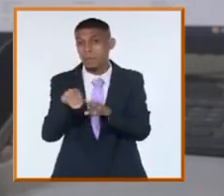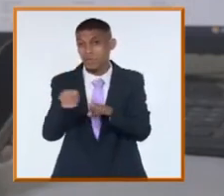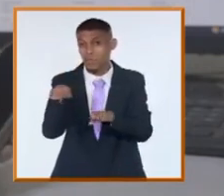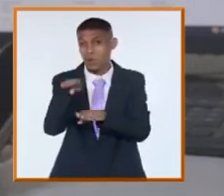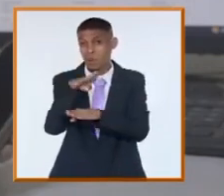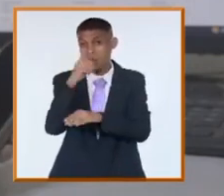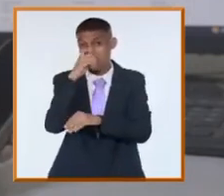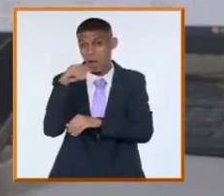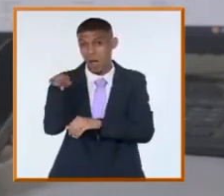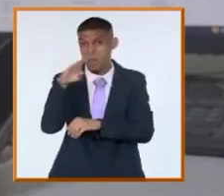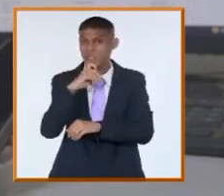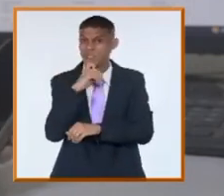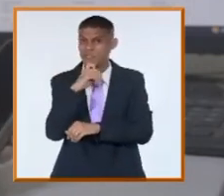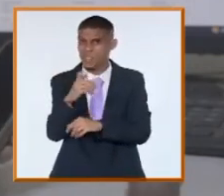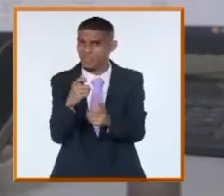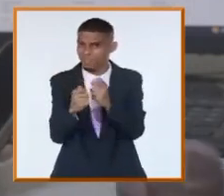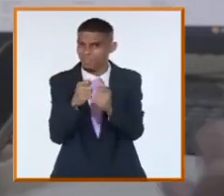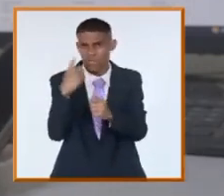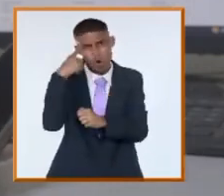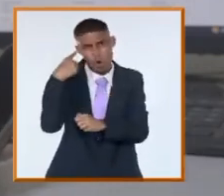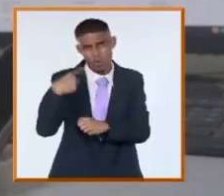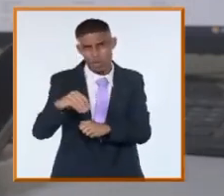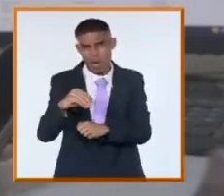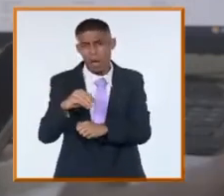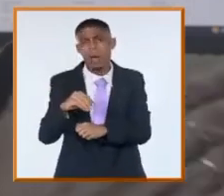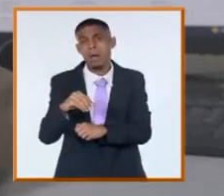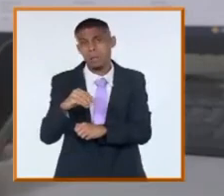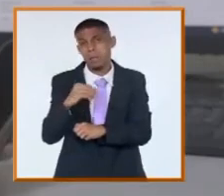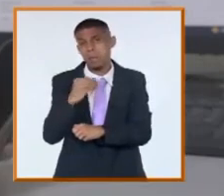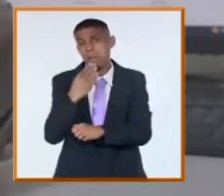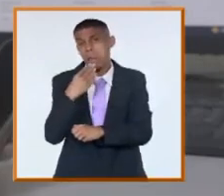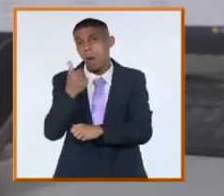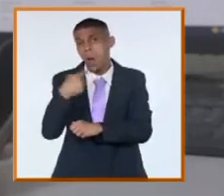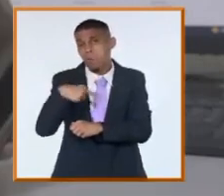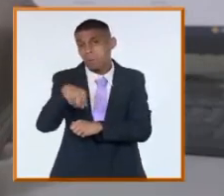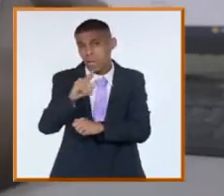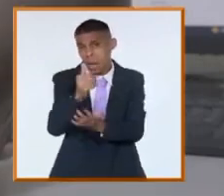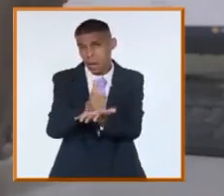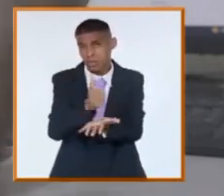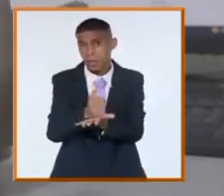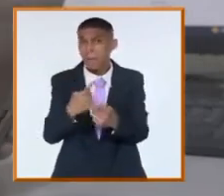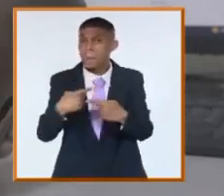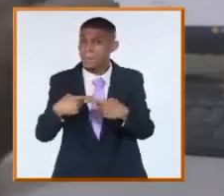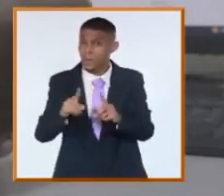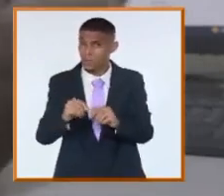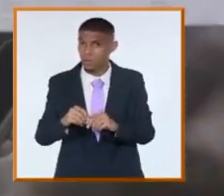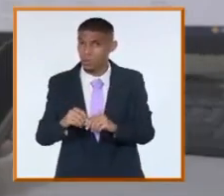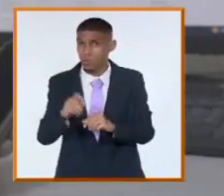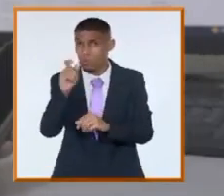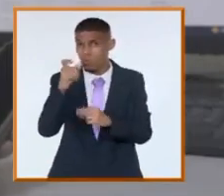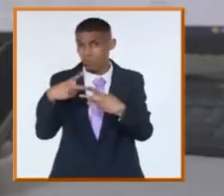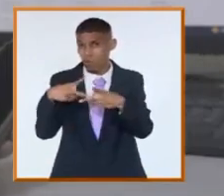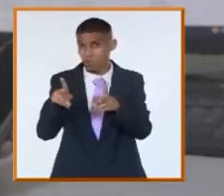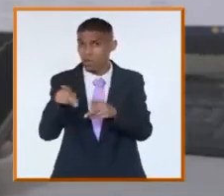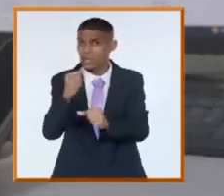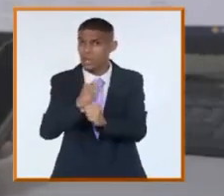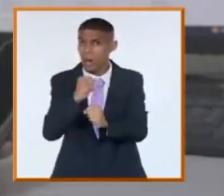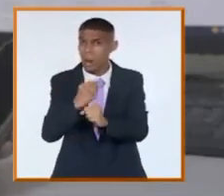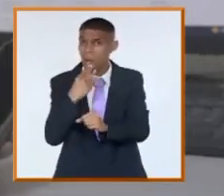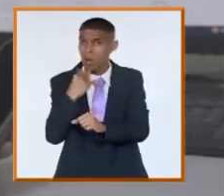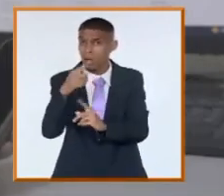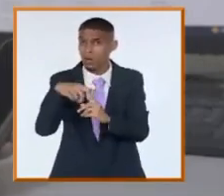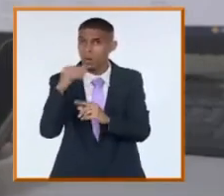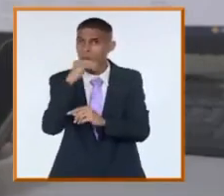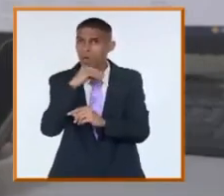mucho la metodología siempre van a ir hasta una sede pero Los profesionales ya que trabajan ya más con la tecnología lo pueden hacer desde su casa